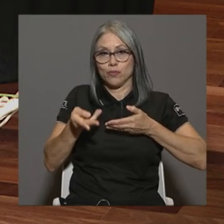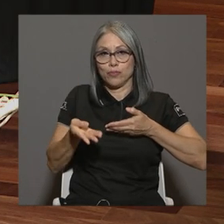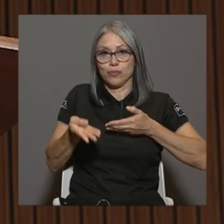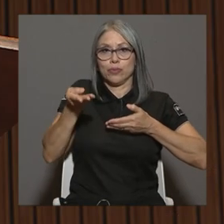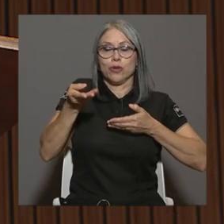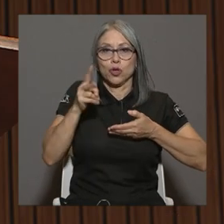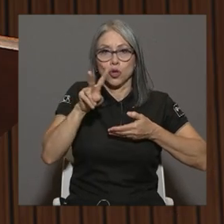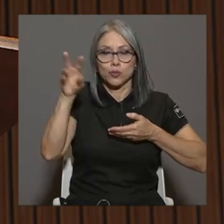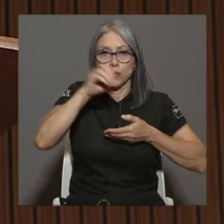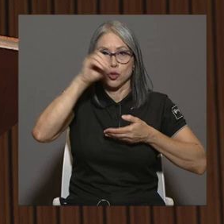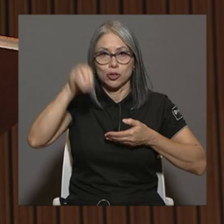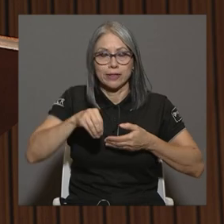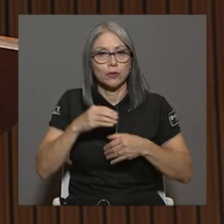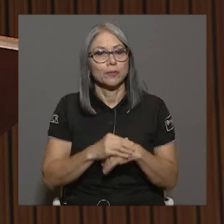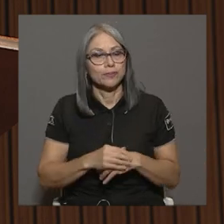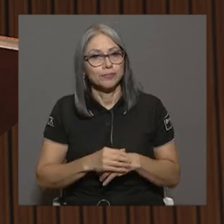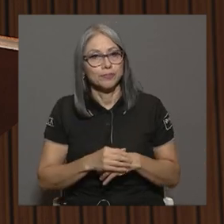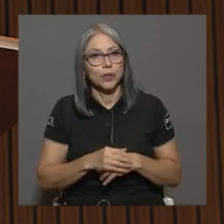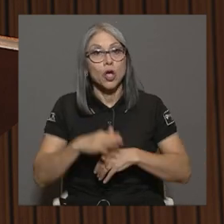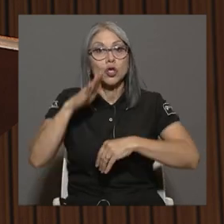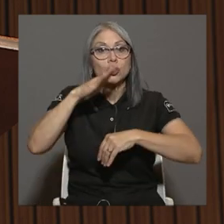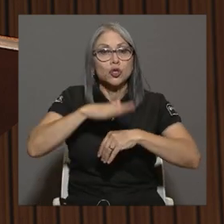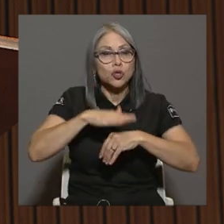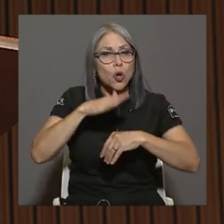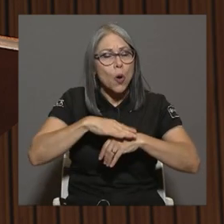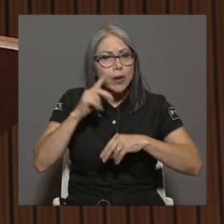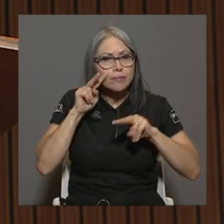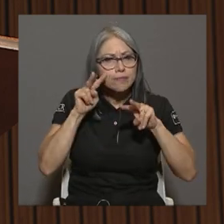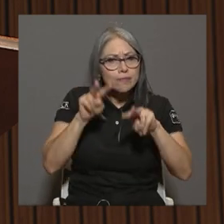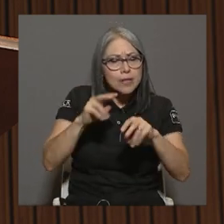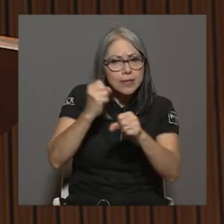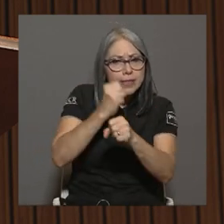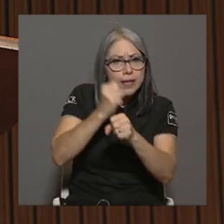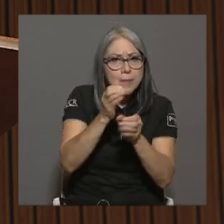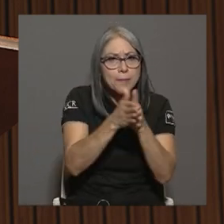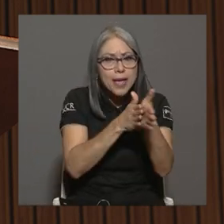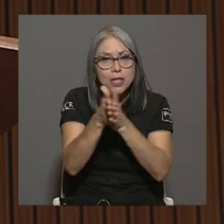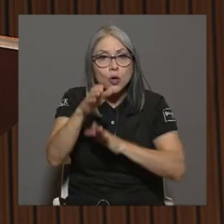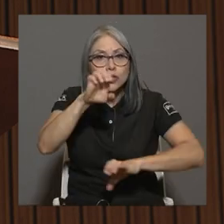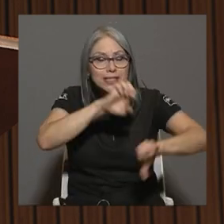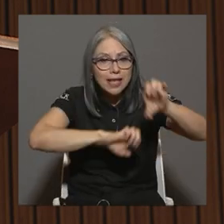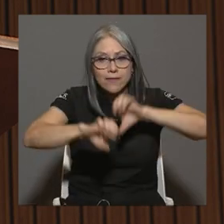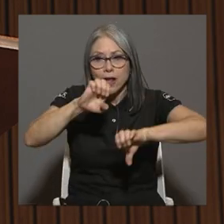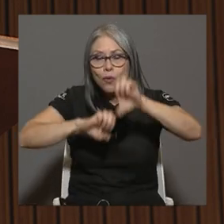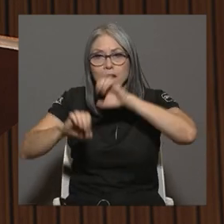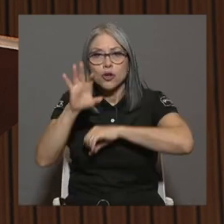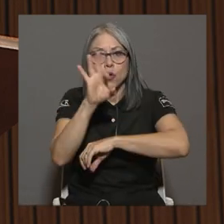2%. En cuanto a la gestión del desempeño, se evaluó al